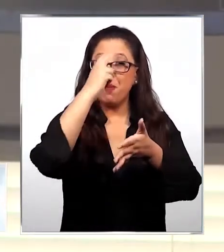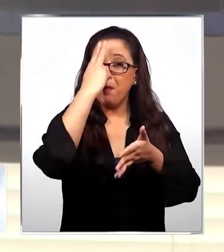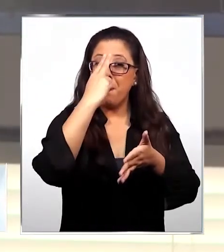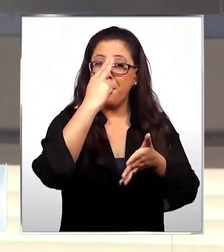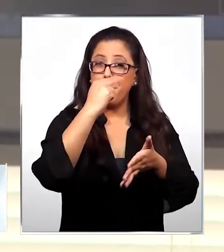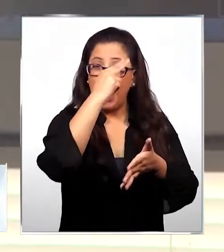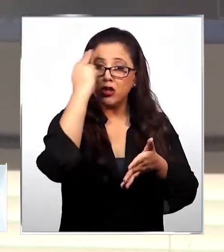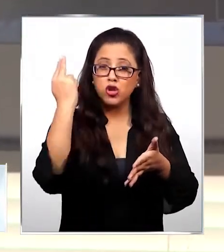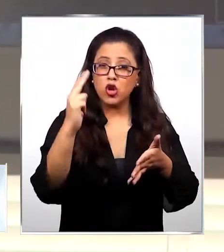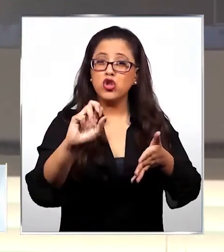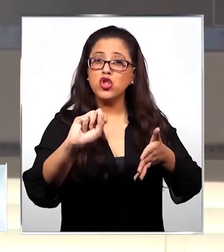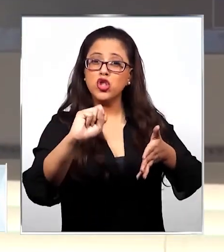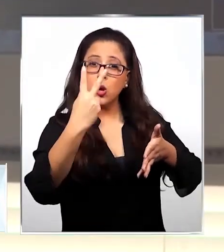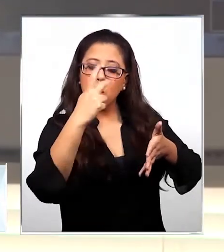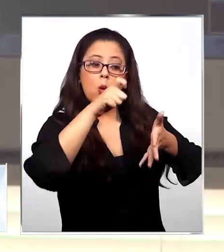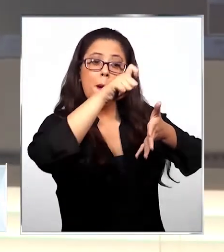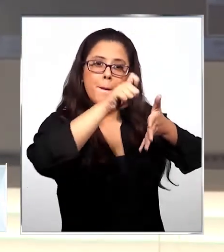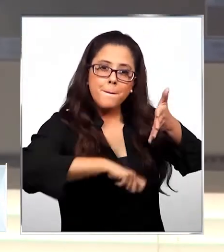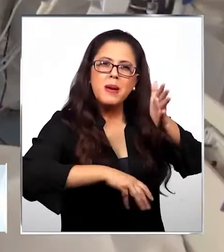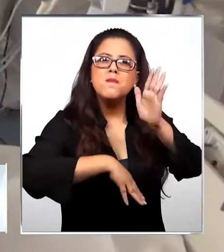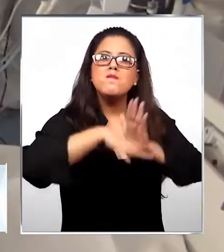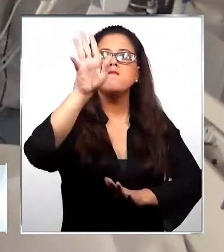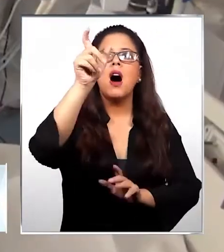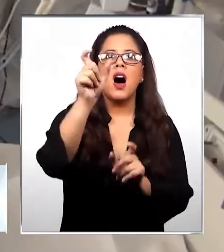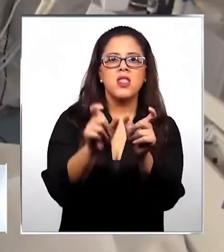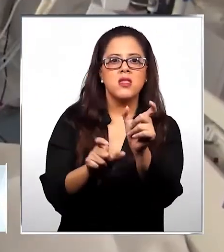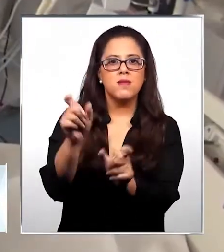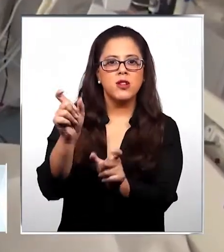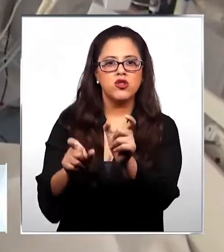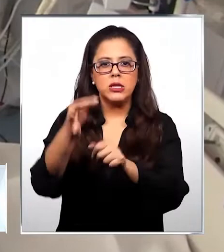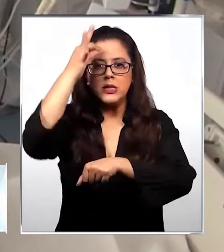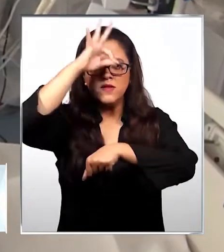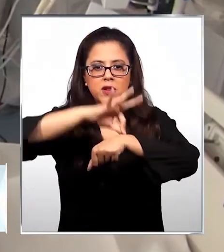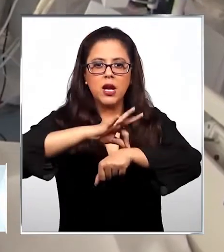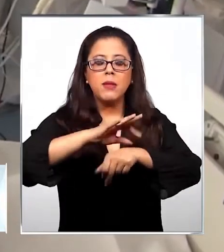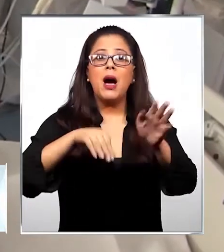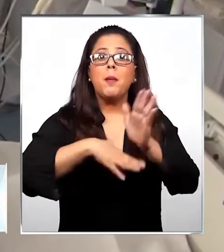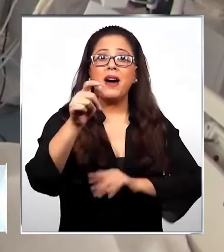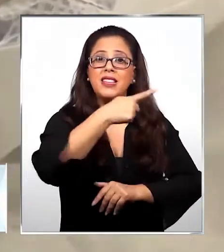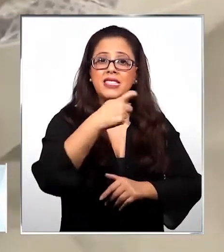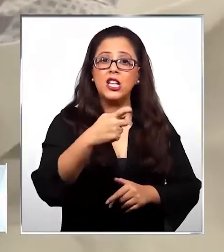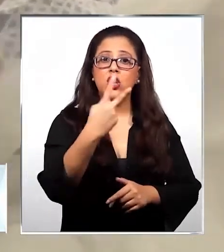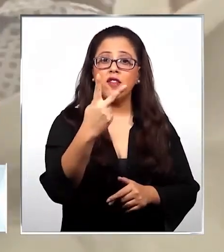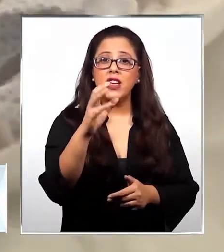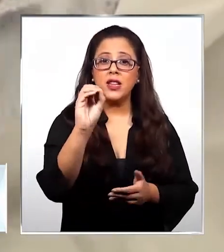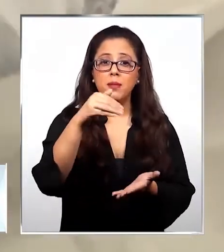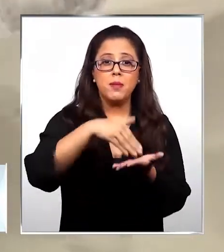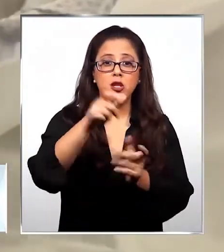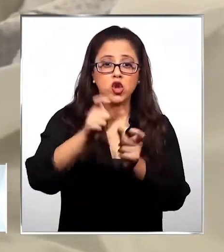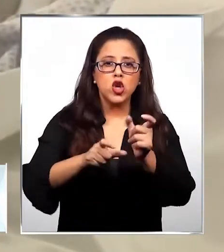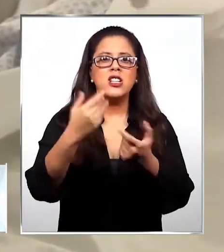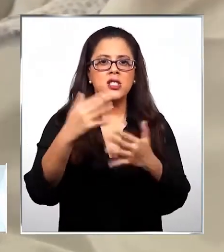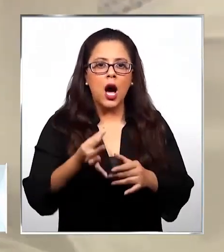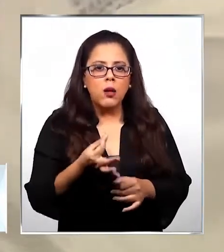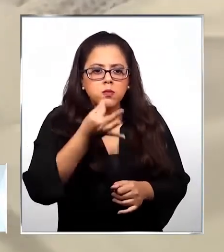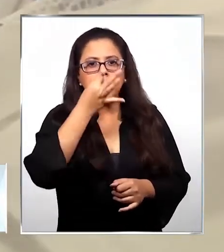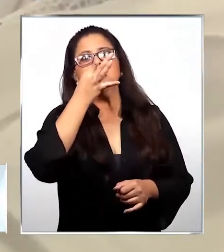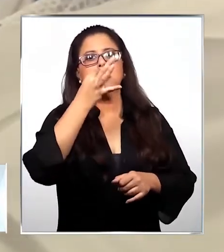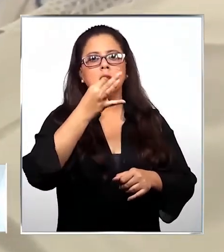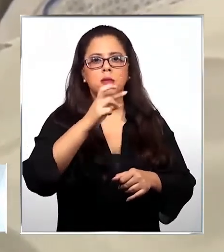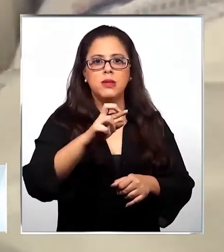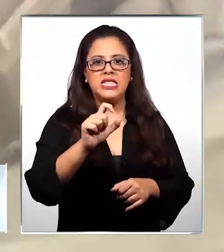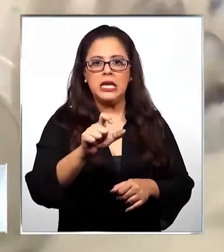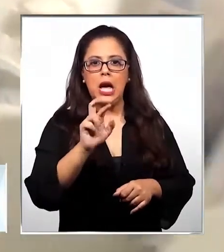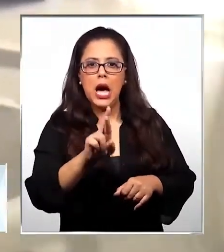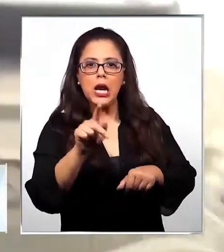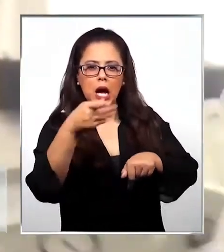segundo mes con más contagios de toda la pandemia. Más de 122.000 personas fueron diagnosticadas de coronavirus. En el último